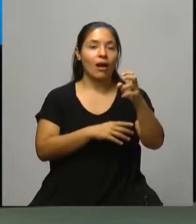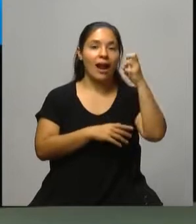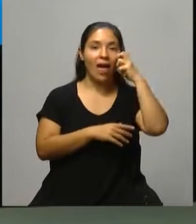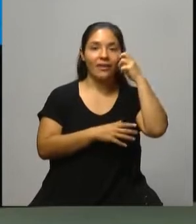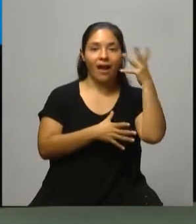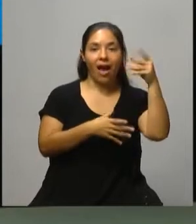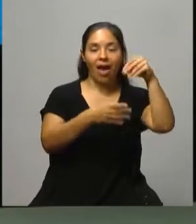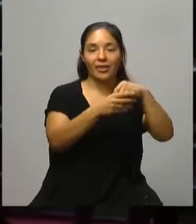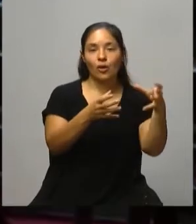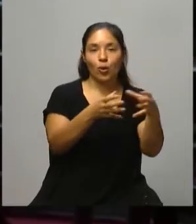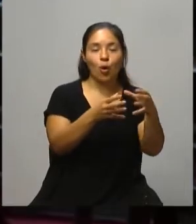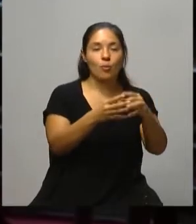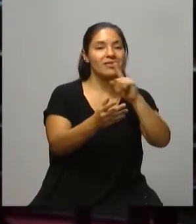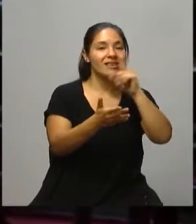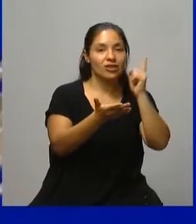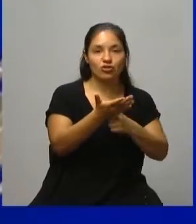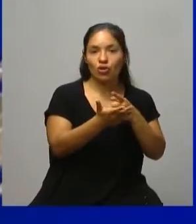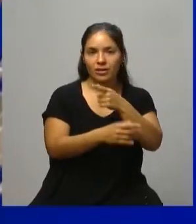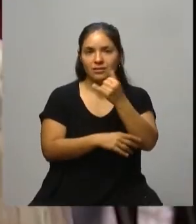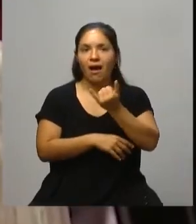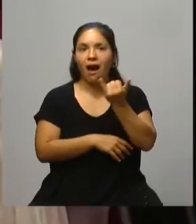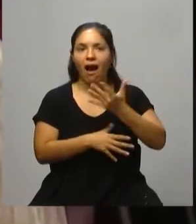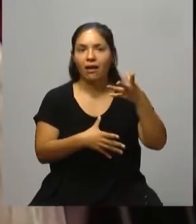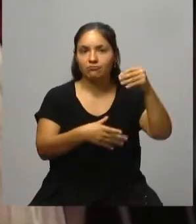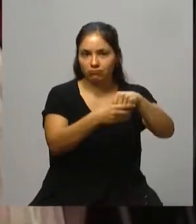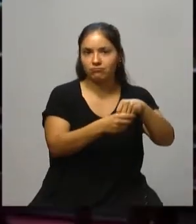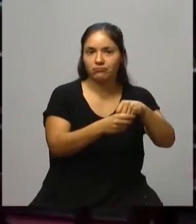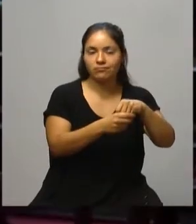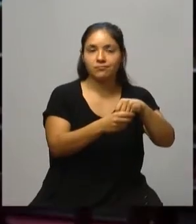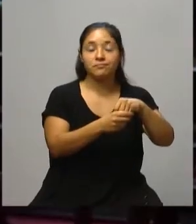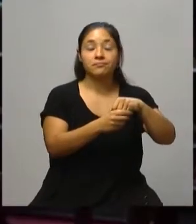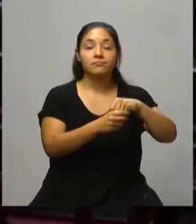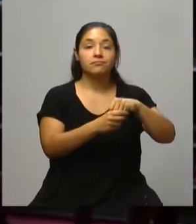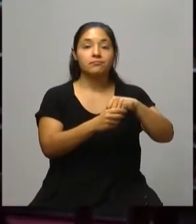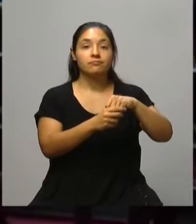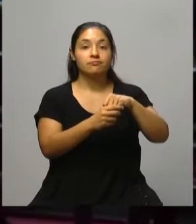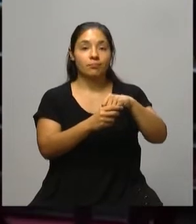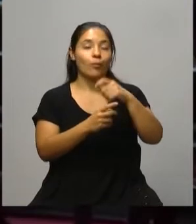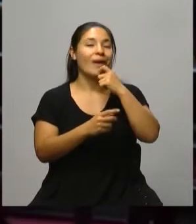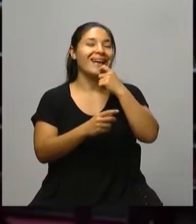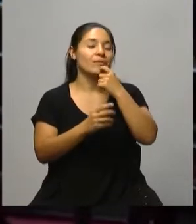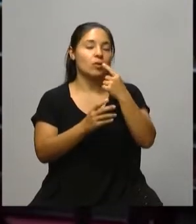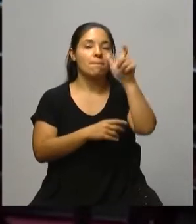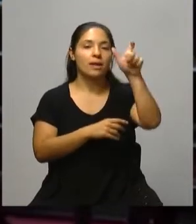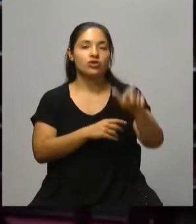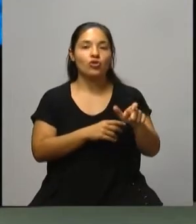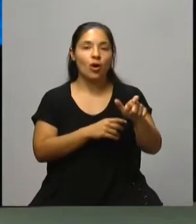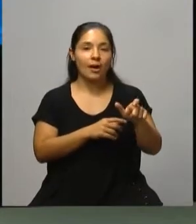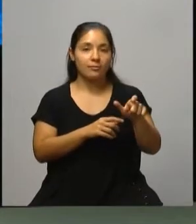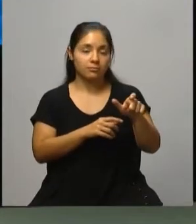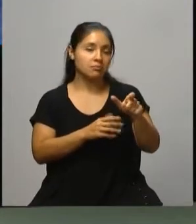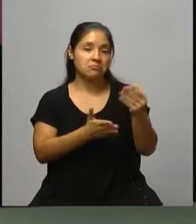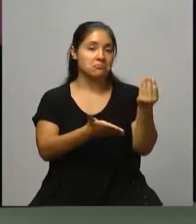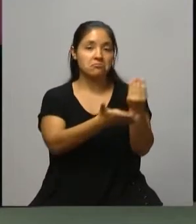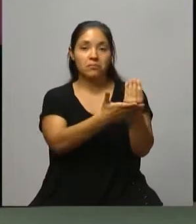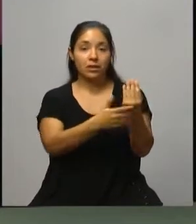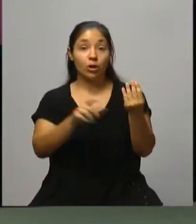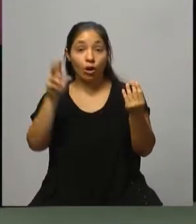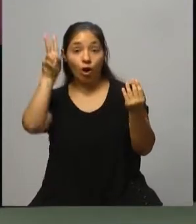hablar cómo está conformada la legislatura, obviamente tiene las de ganar el oficialismo en el caso de Mendoza, ¿no? Y